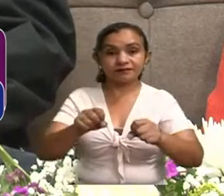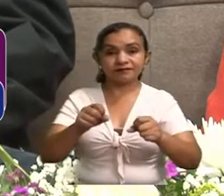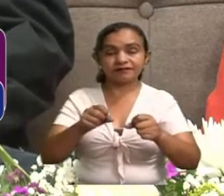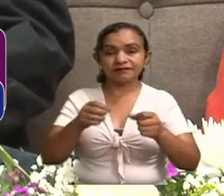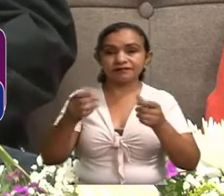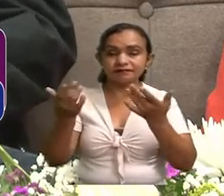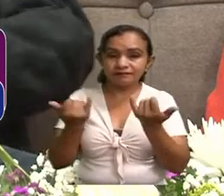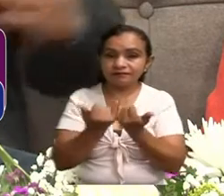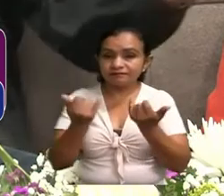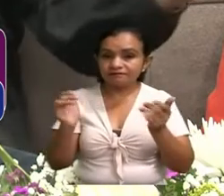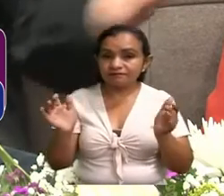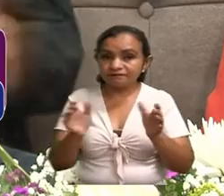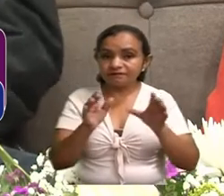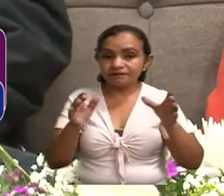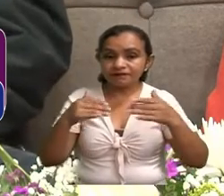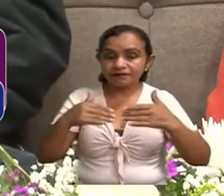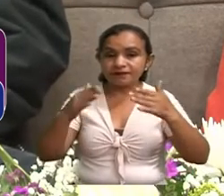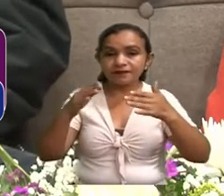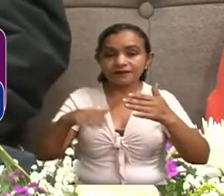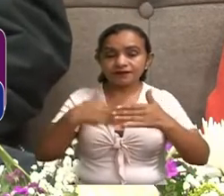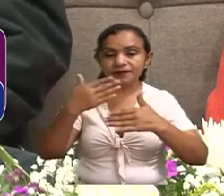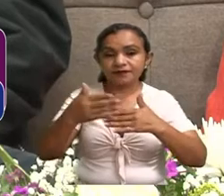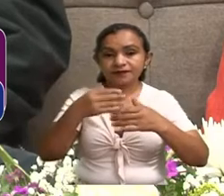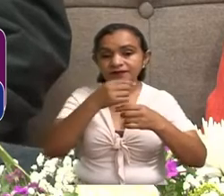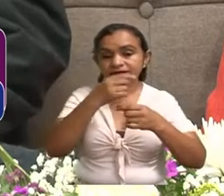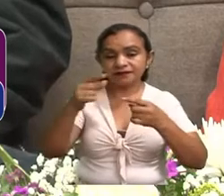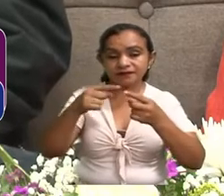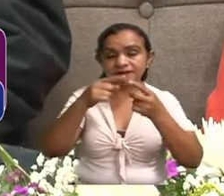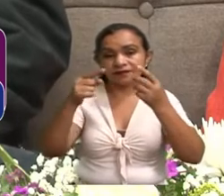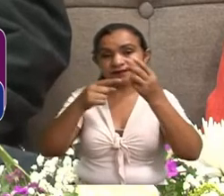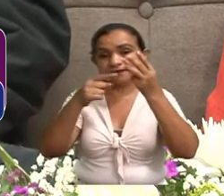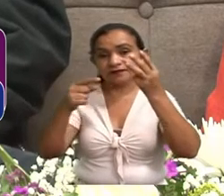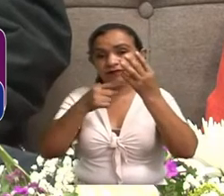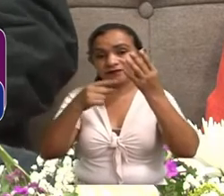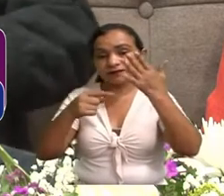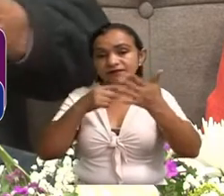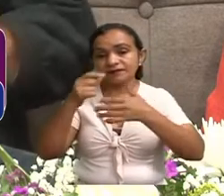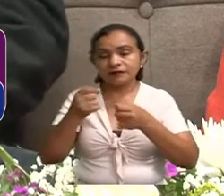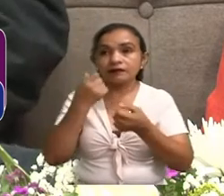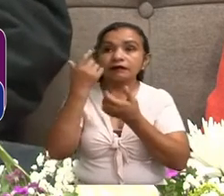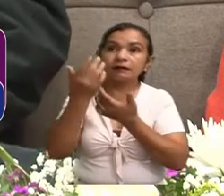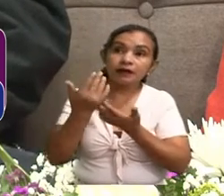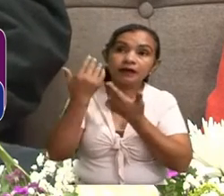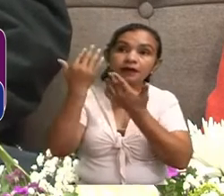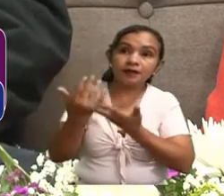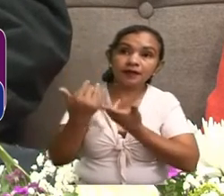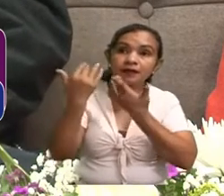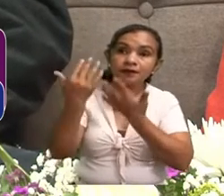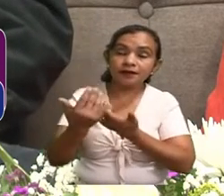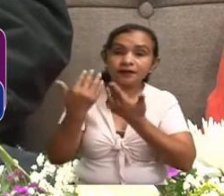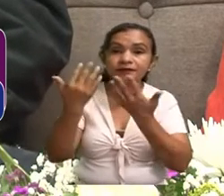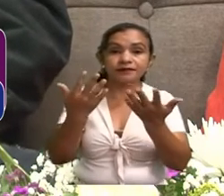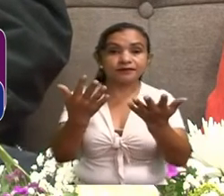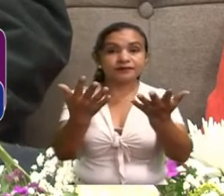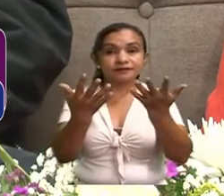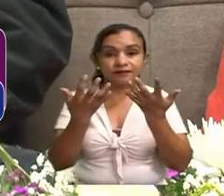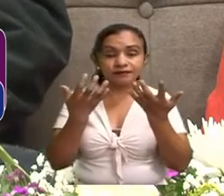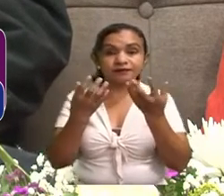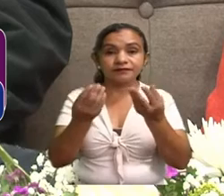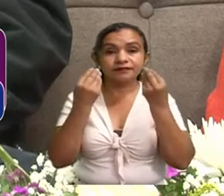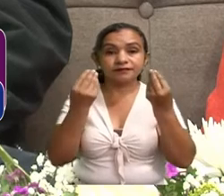dinámico porque después de cierto tiempo, 3, 4, 5 años, ¿sí?, de estar demandando eso, porque sabemos de que quisiéramos tener